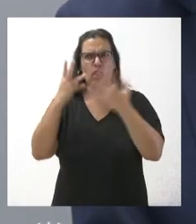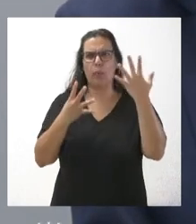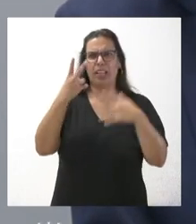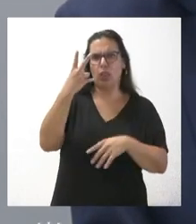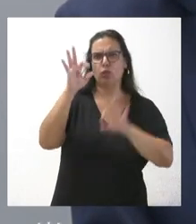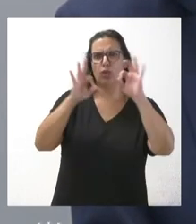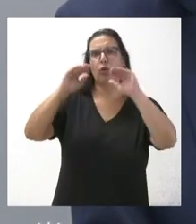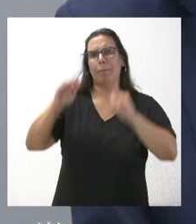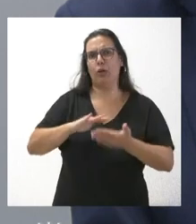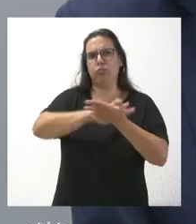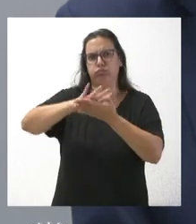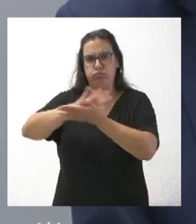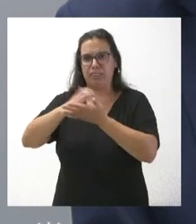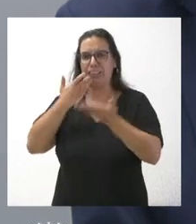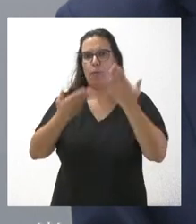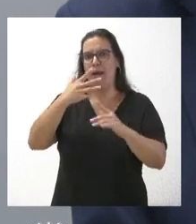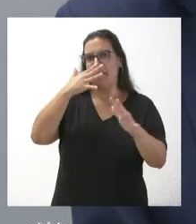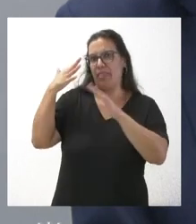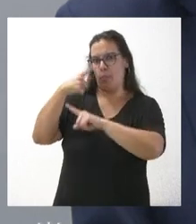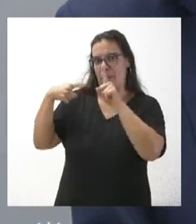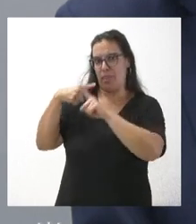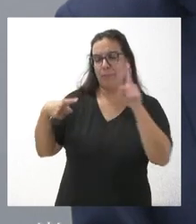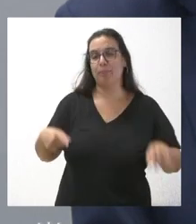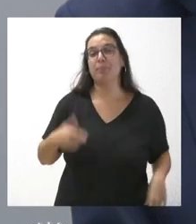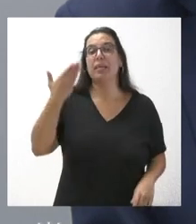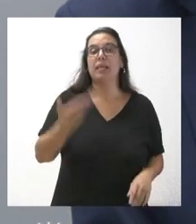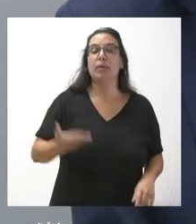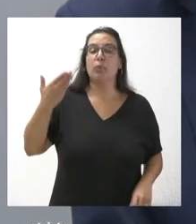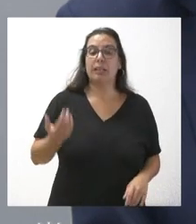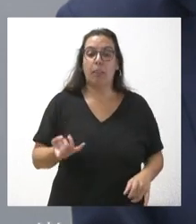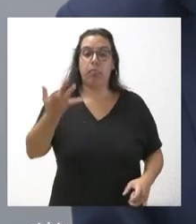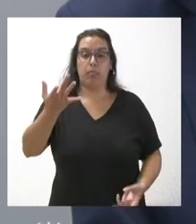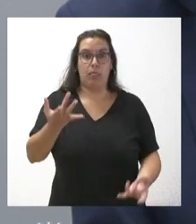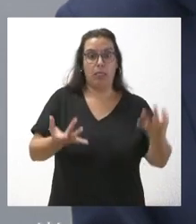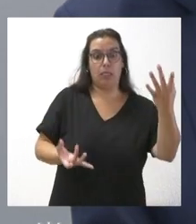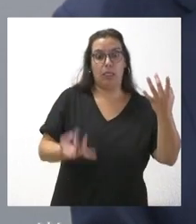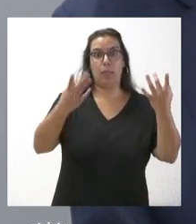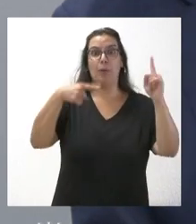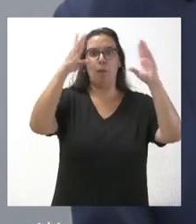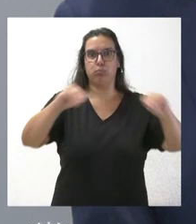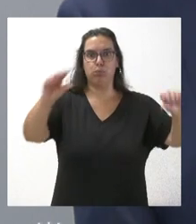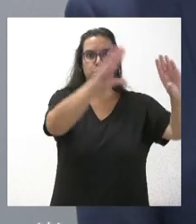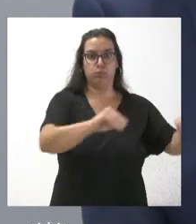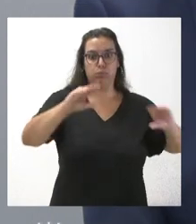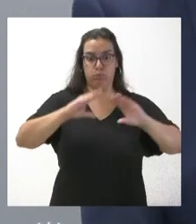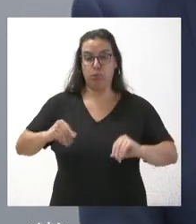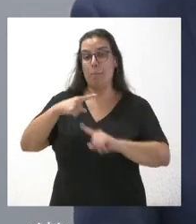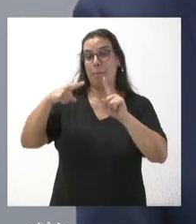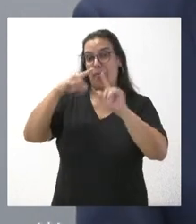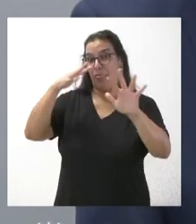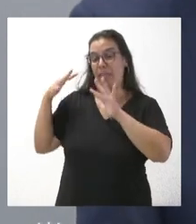92% menos que la media de los 10 años. Importante la cifra de conatos, que mide la eficacia de un operativo. La media de los 10 años estaba